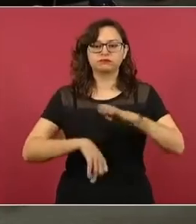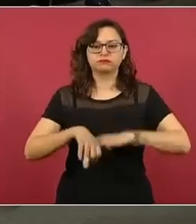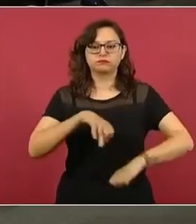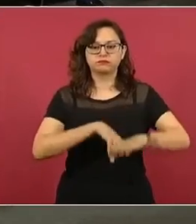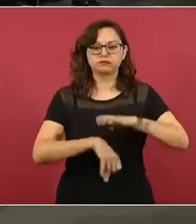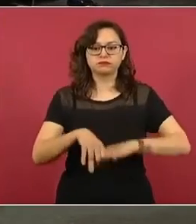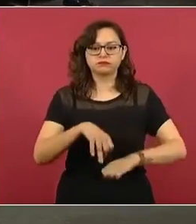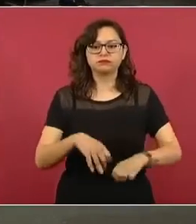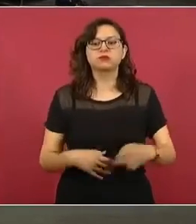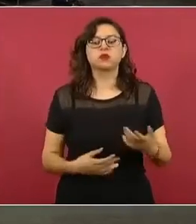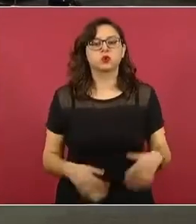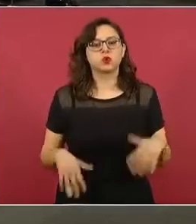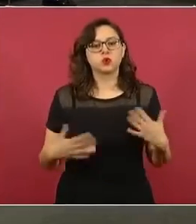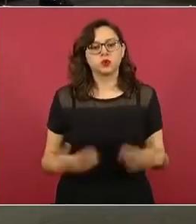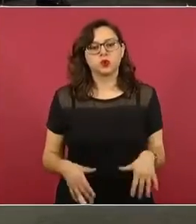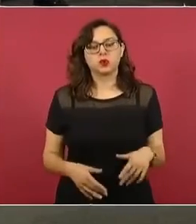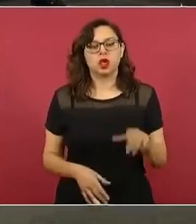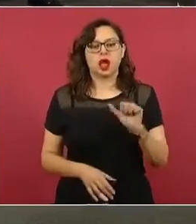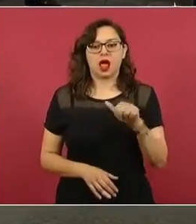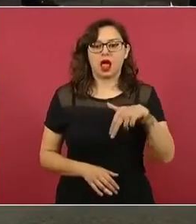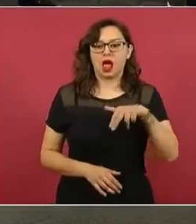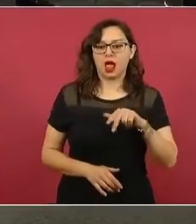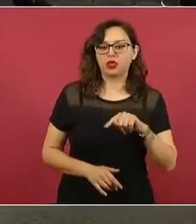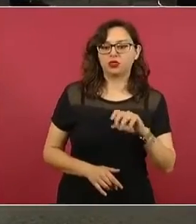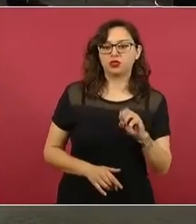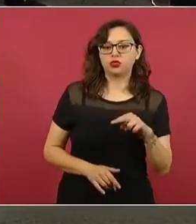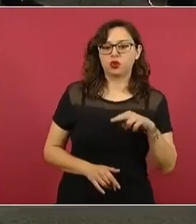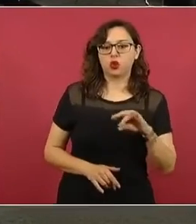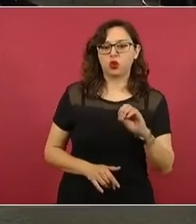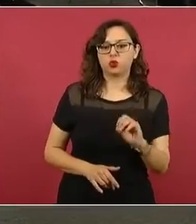que siempre ha